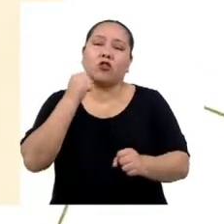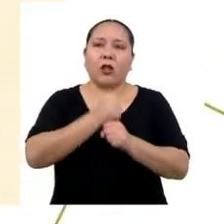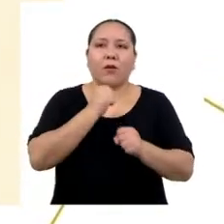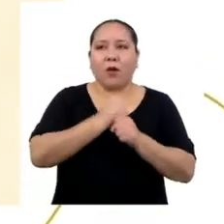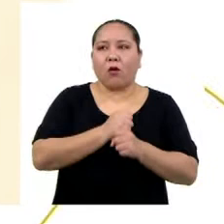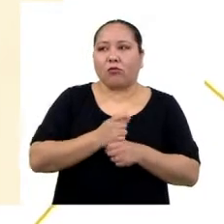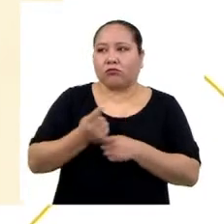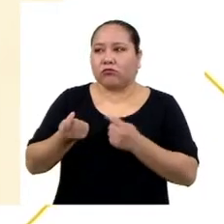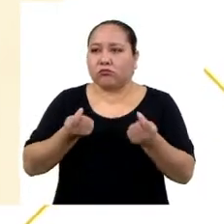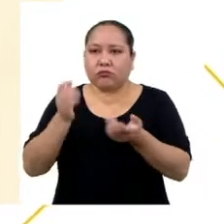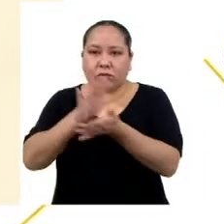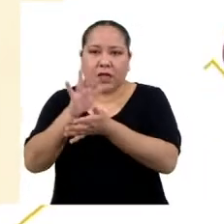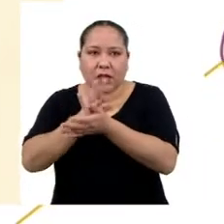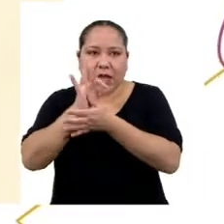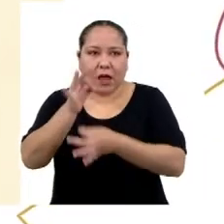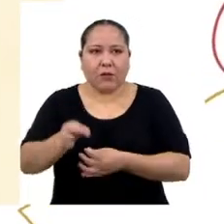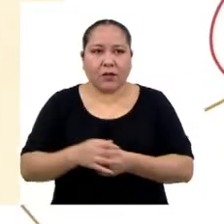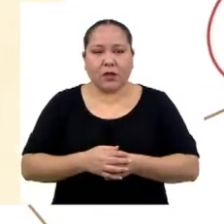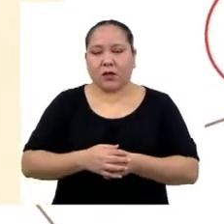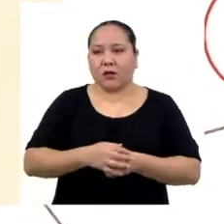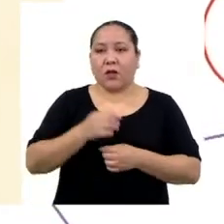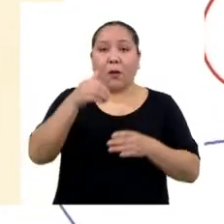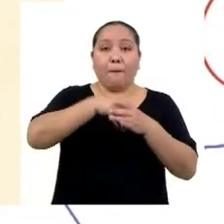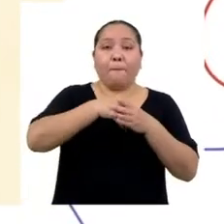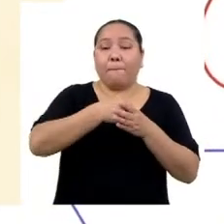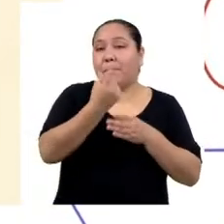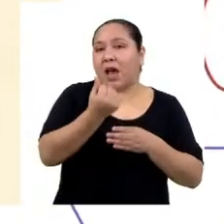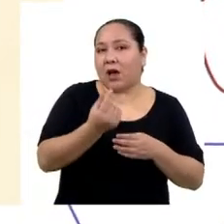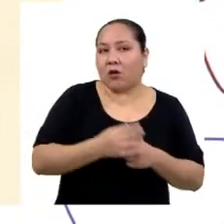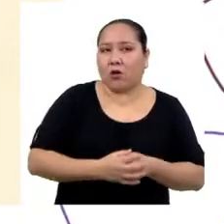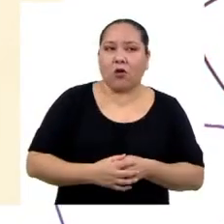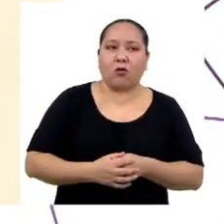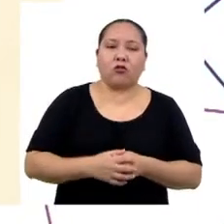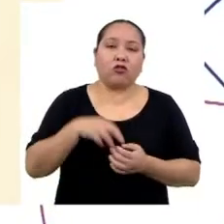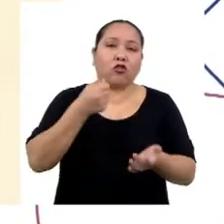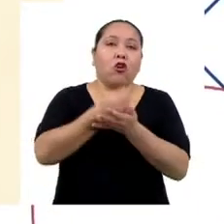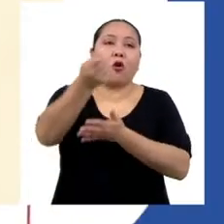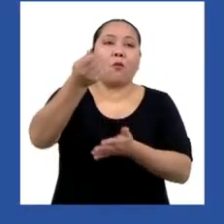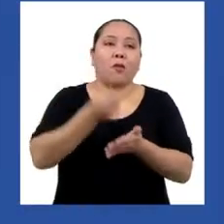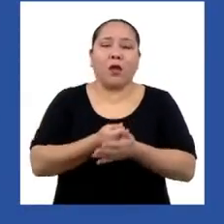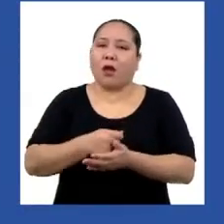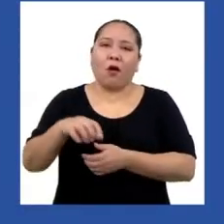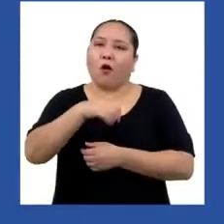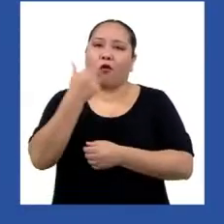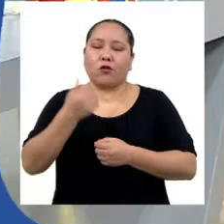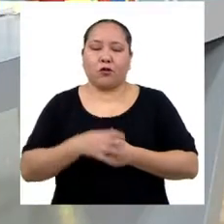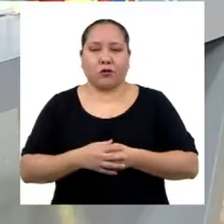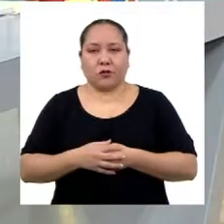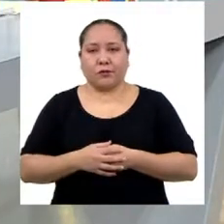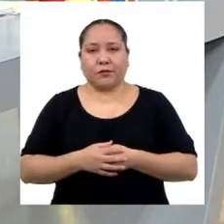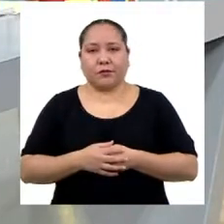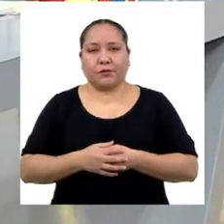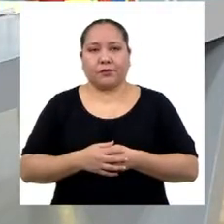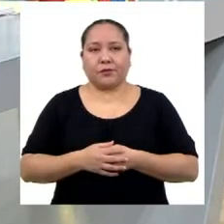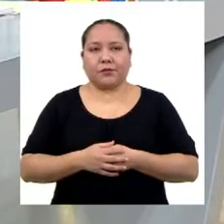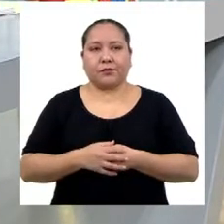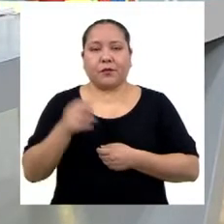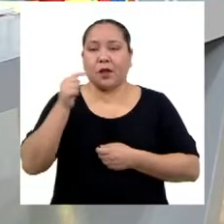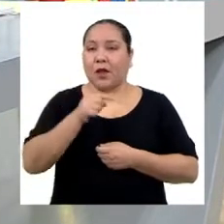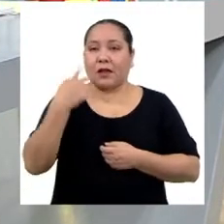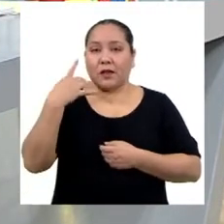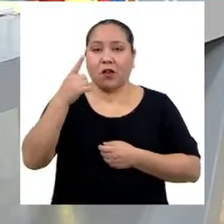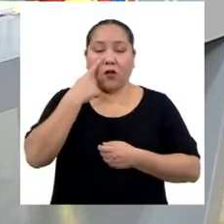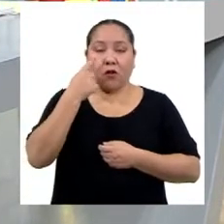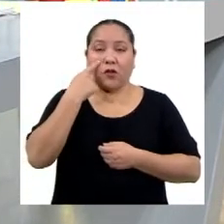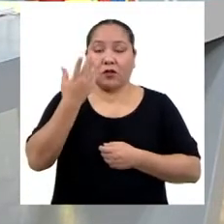o trámites, realizar gestiones bancarias, hacer compras y otros? Ahora que